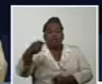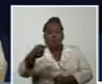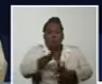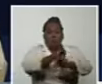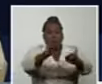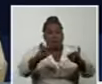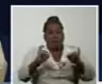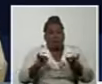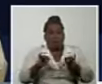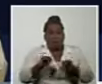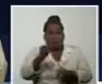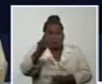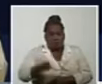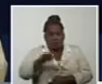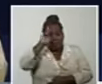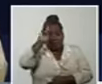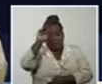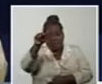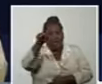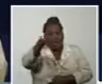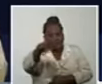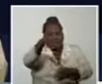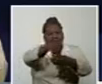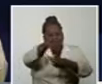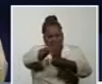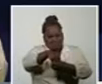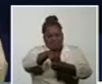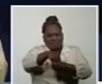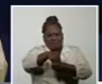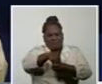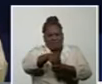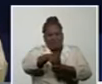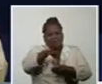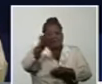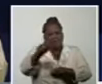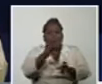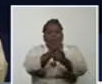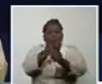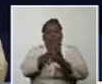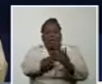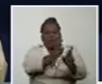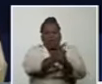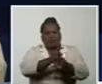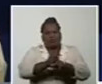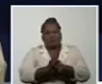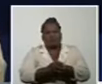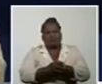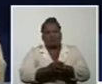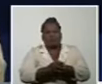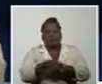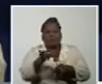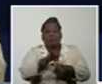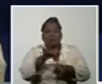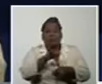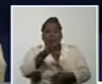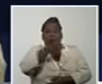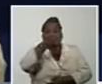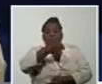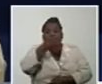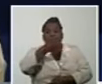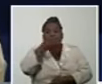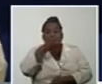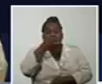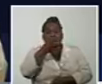pacientes ingresados, pues se incluyen estas personas. Como hemos estado